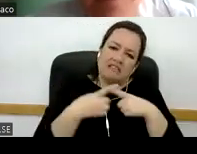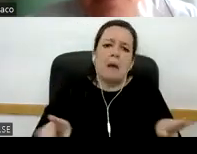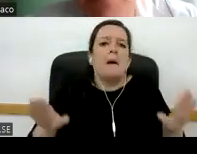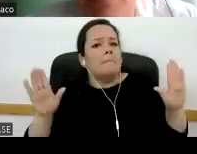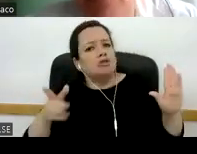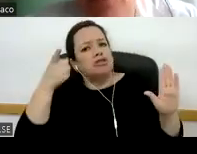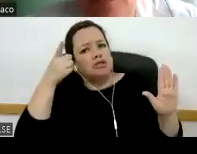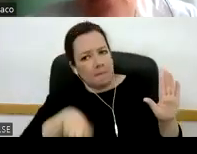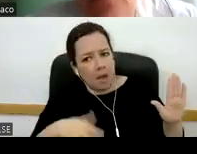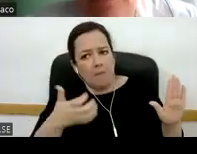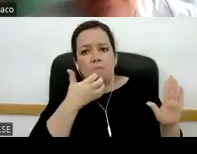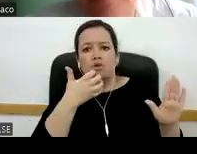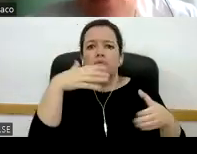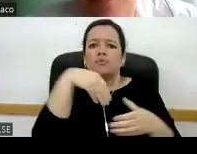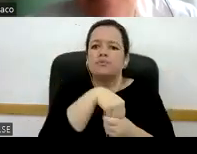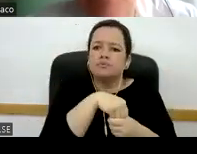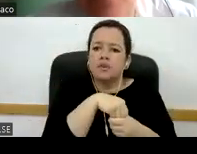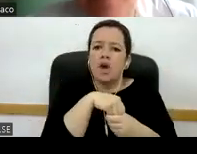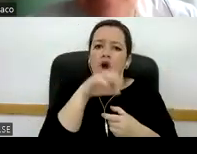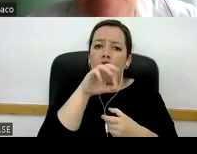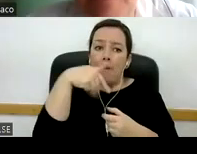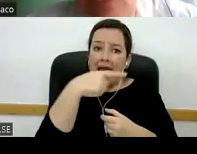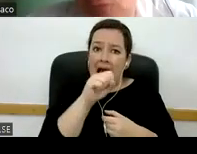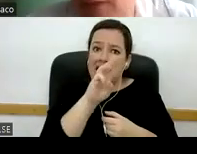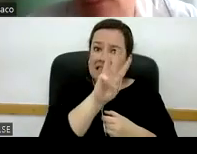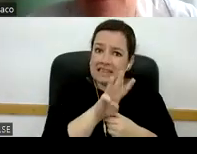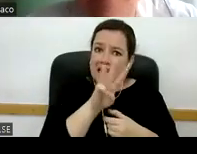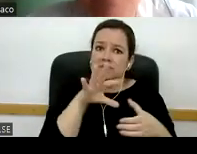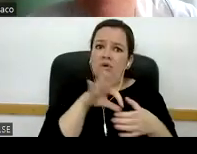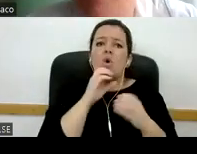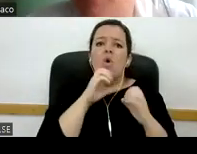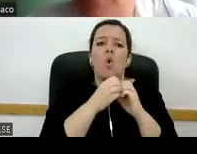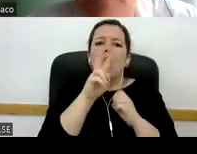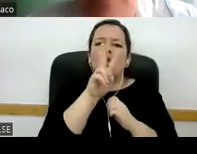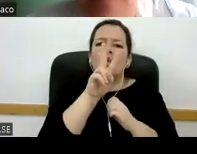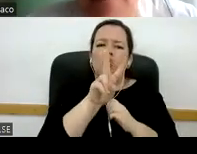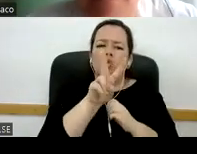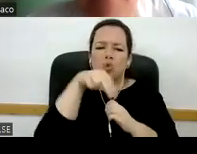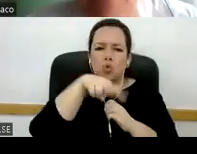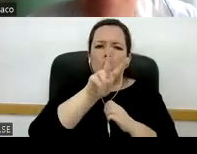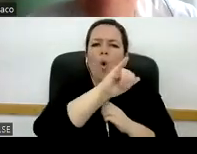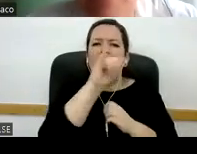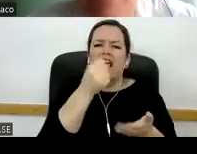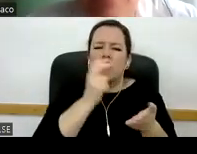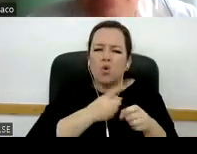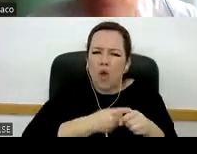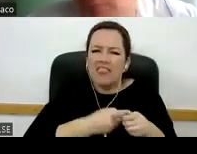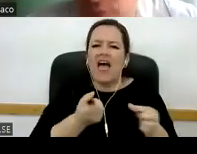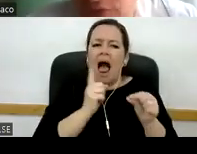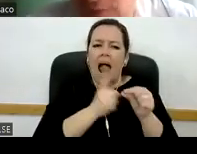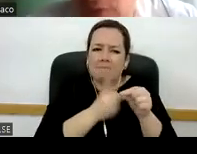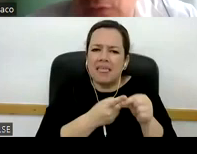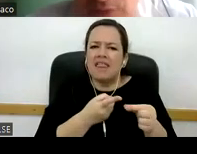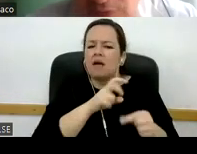podemos, evidentemente, los ácidos grasos omega 3 procedentes de las nueces fundamentalmente, avellanas, almendras,